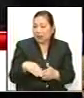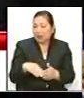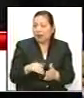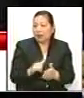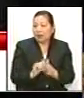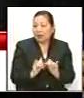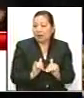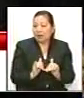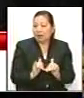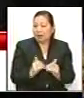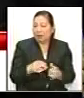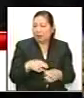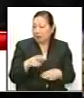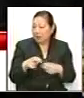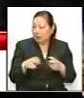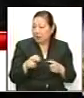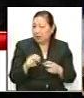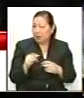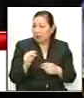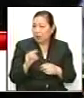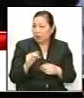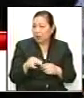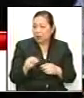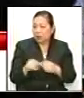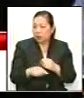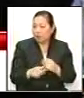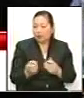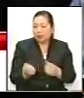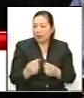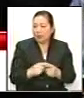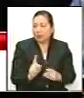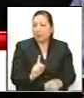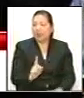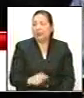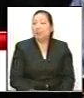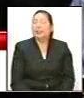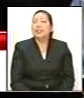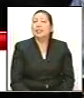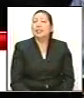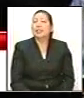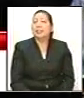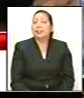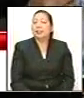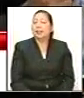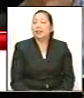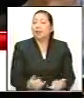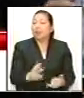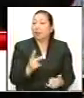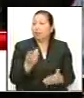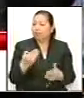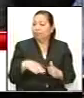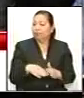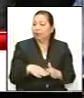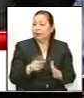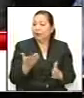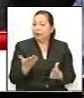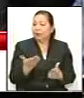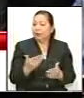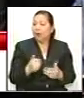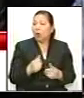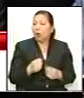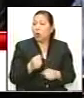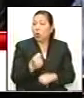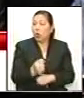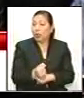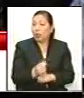lo que quiere? ¿Hacer una purga en UNASUR? Eso no es intervencionismo, presidente. Eso no es intervencionismo, eso no es